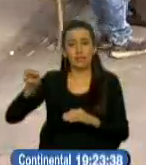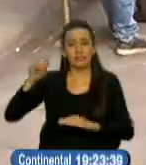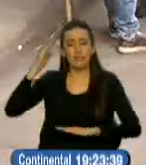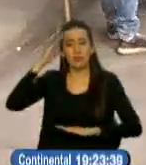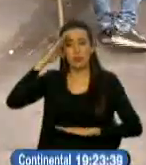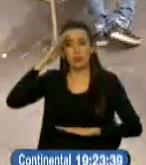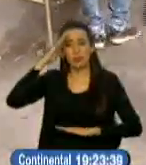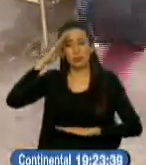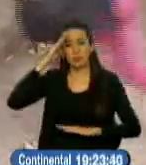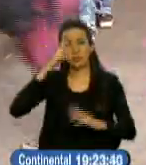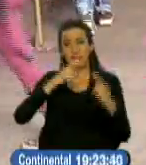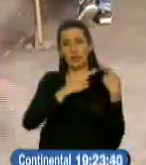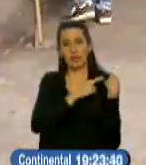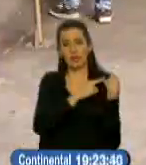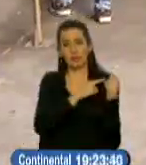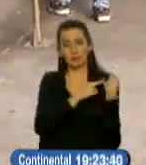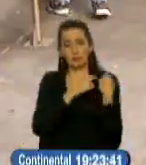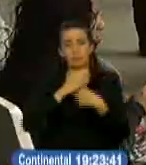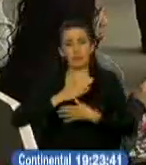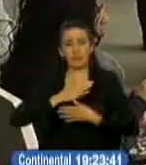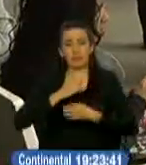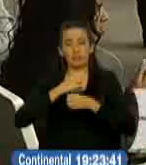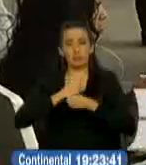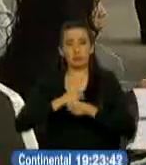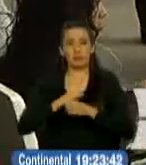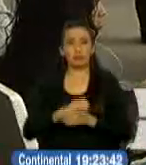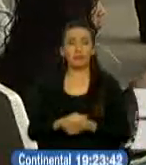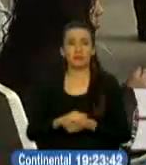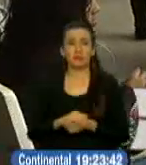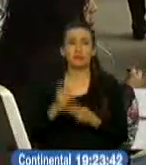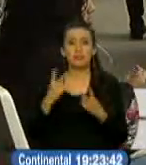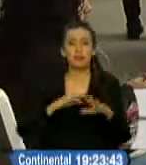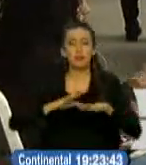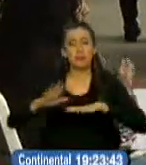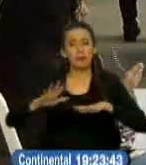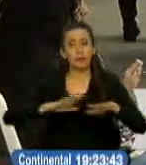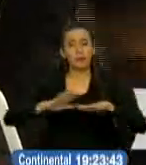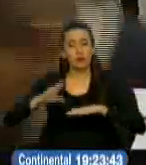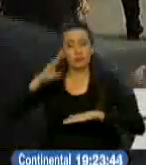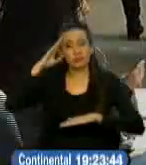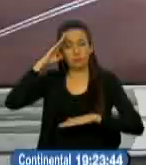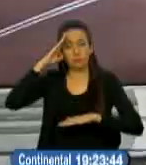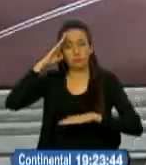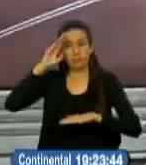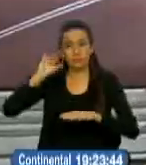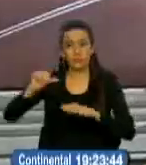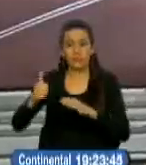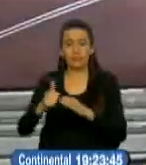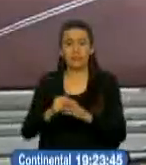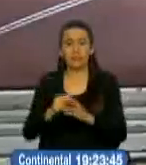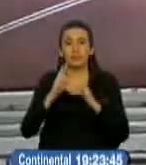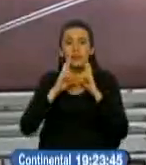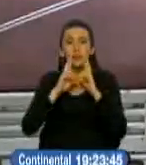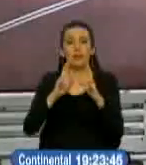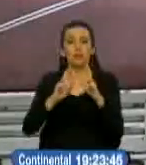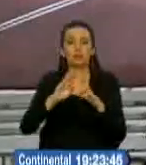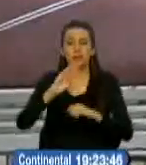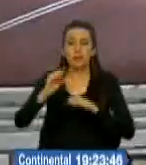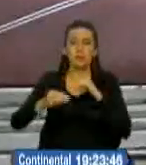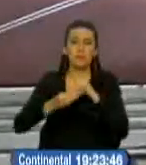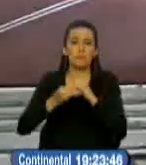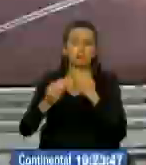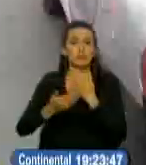instancia la responsable de su seguridad. Con ello, la coordinación con la policía y demás instituciones de respuesta será más